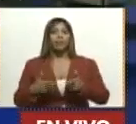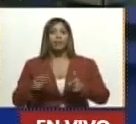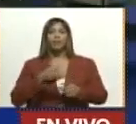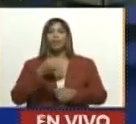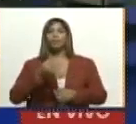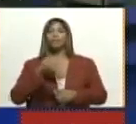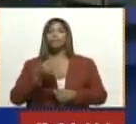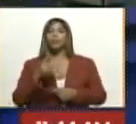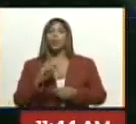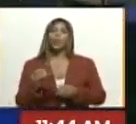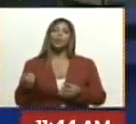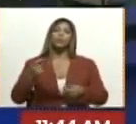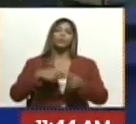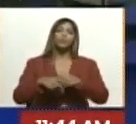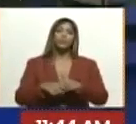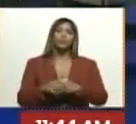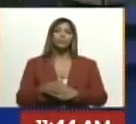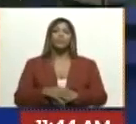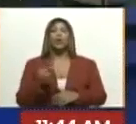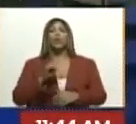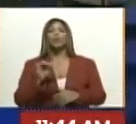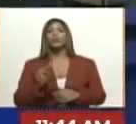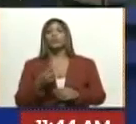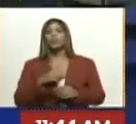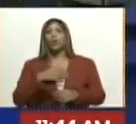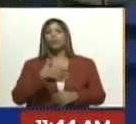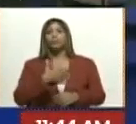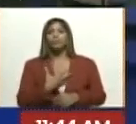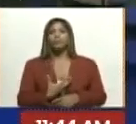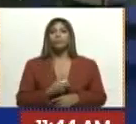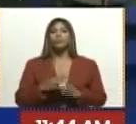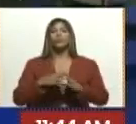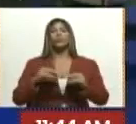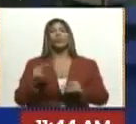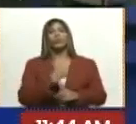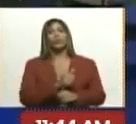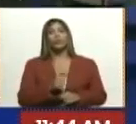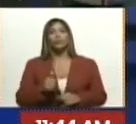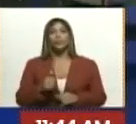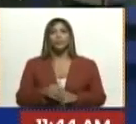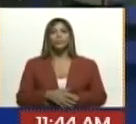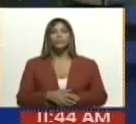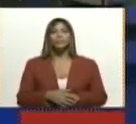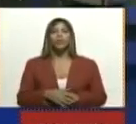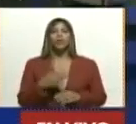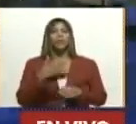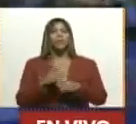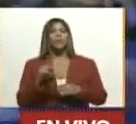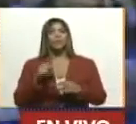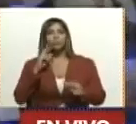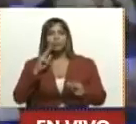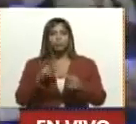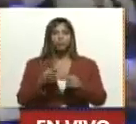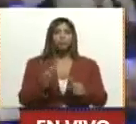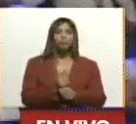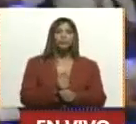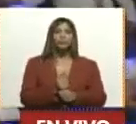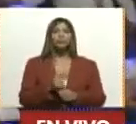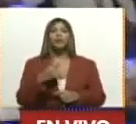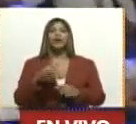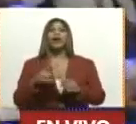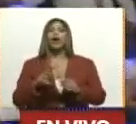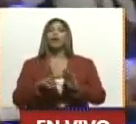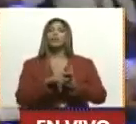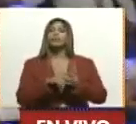o asociación. No deja de ser decepcionante para nosotros que, a pesar de seguir encontrando herramientas